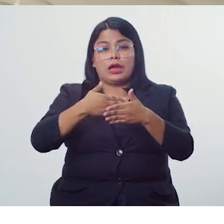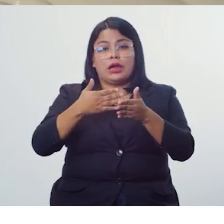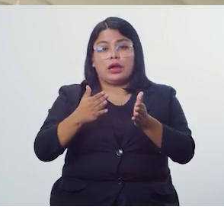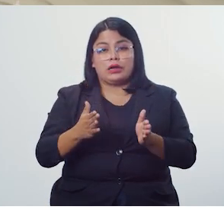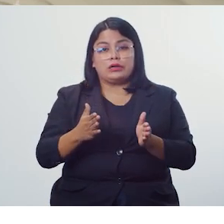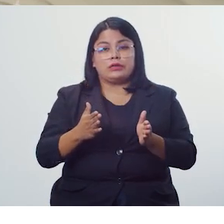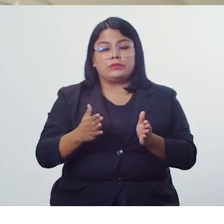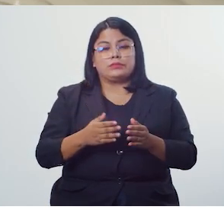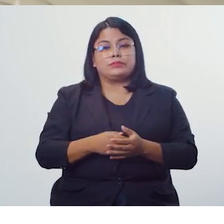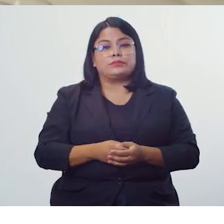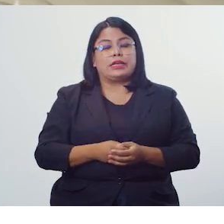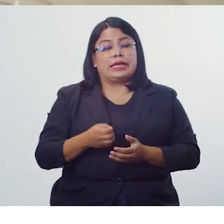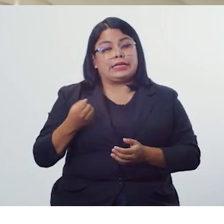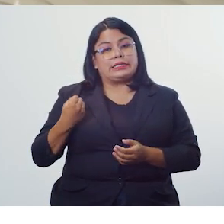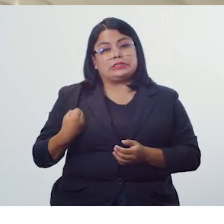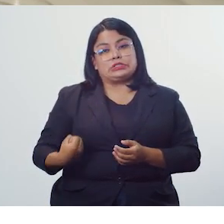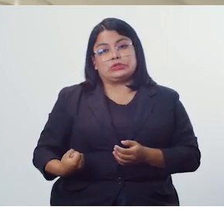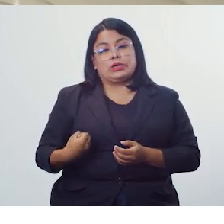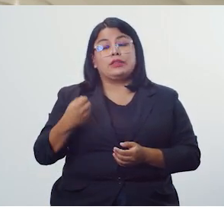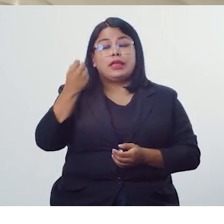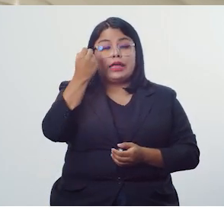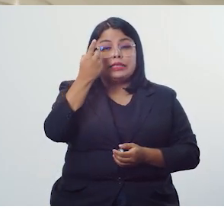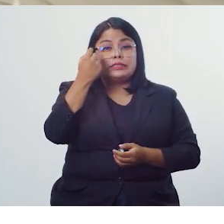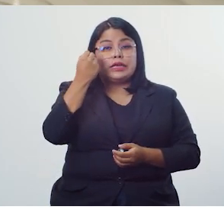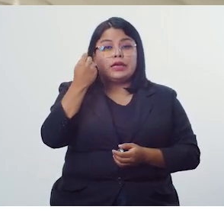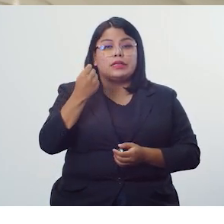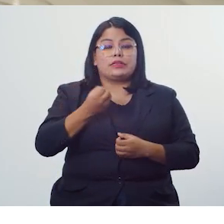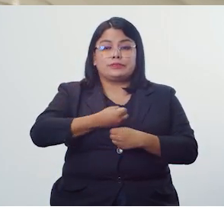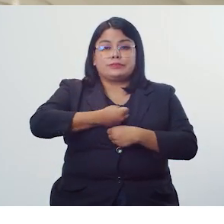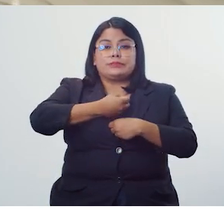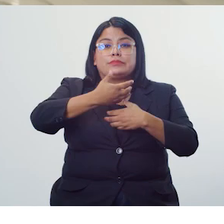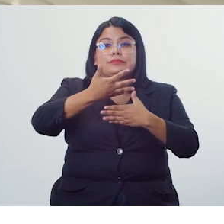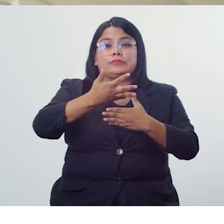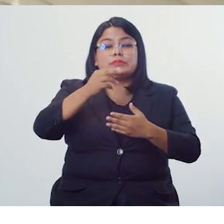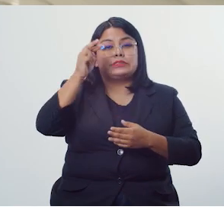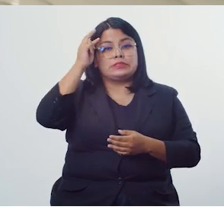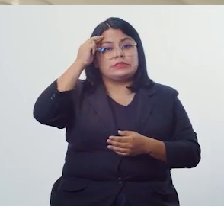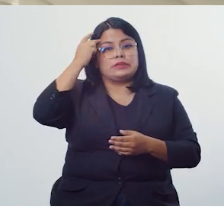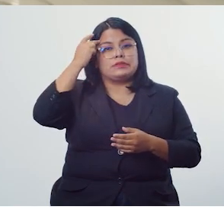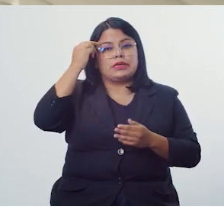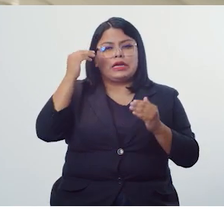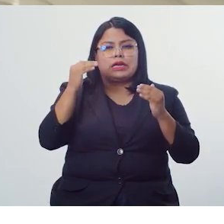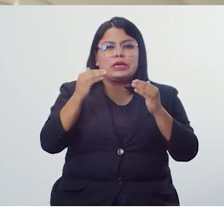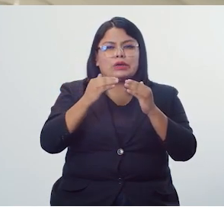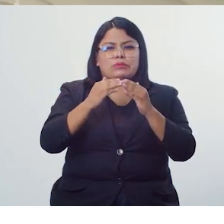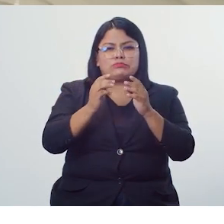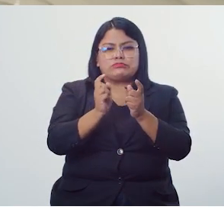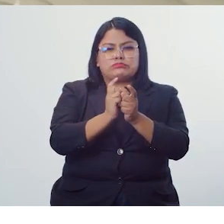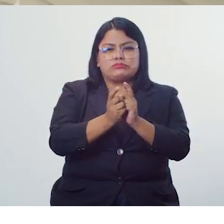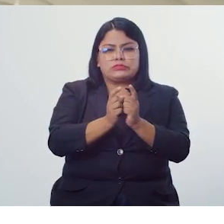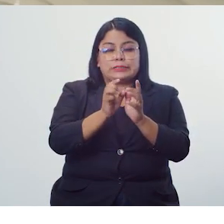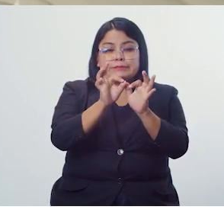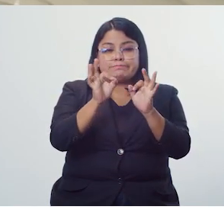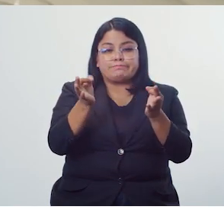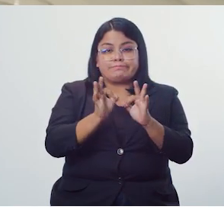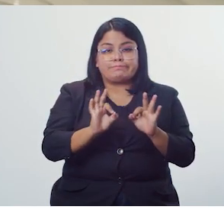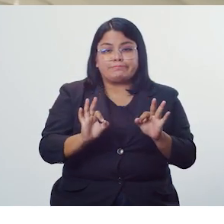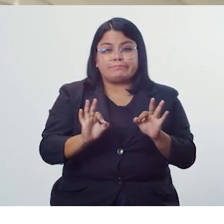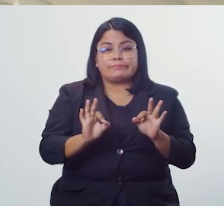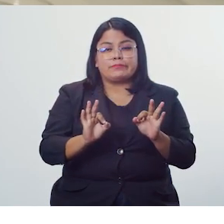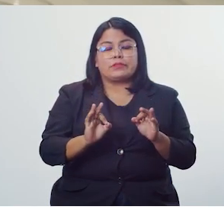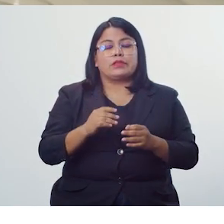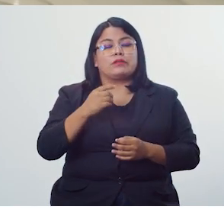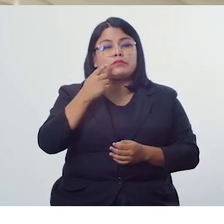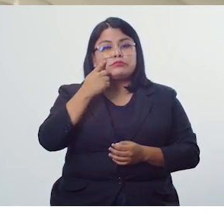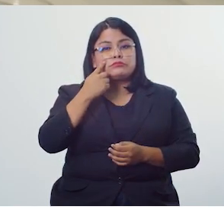aula, la o el estudiante comprende que lo hablado tiene correspondencia con lo escrito, que el texto está dispuesto